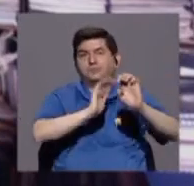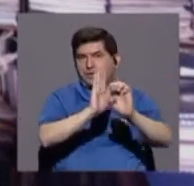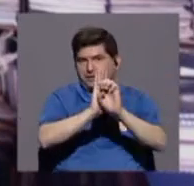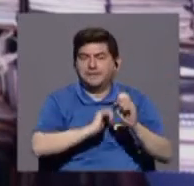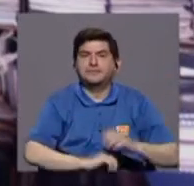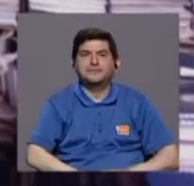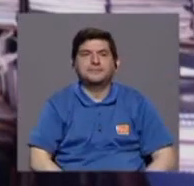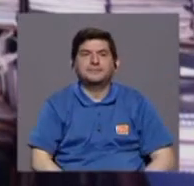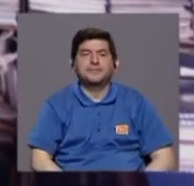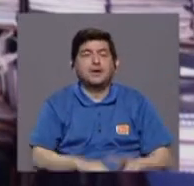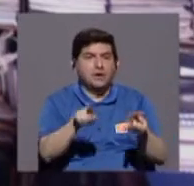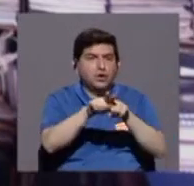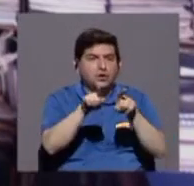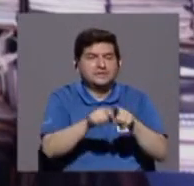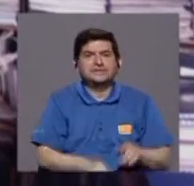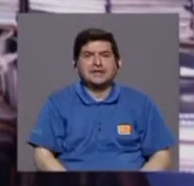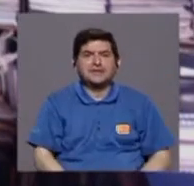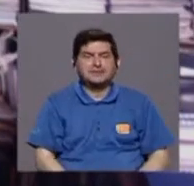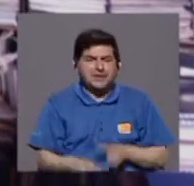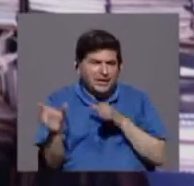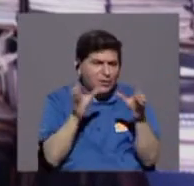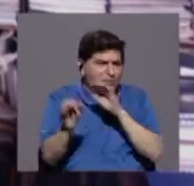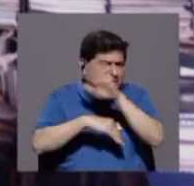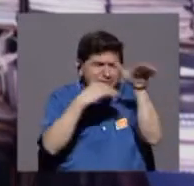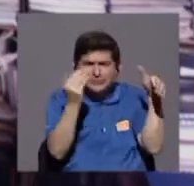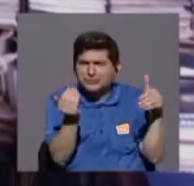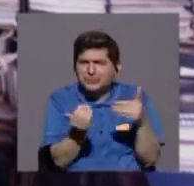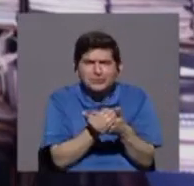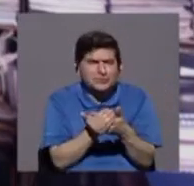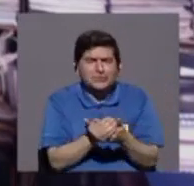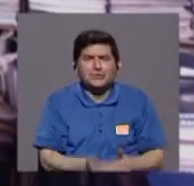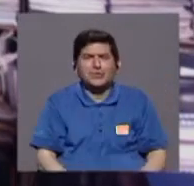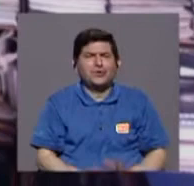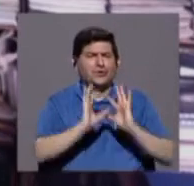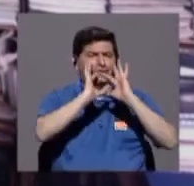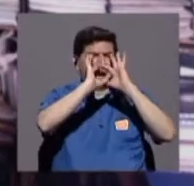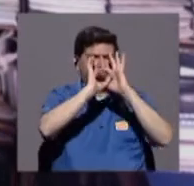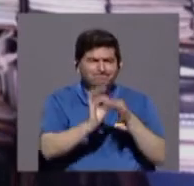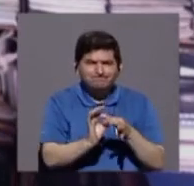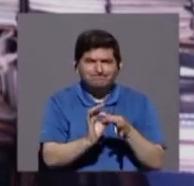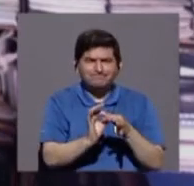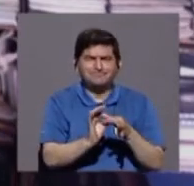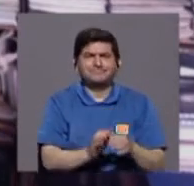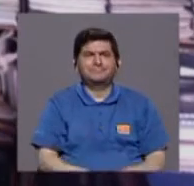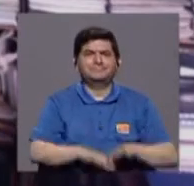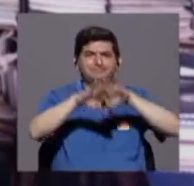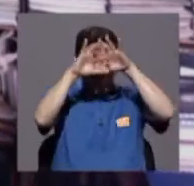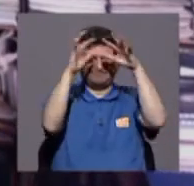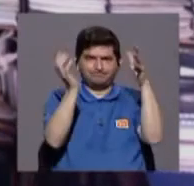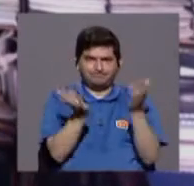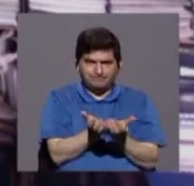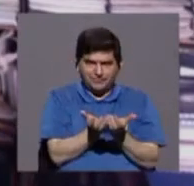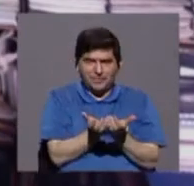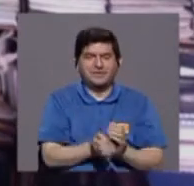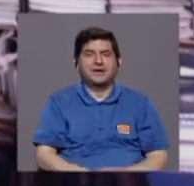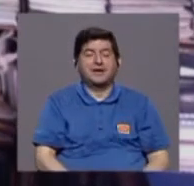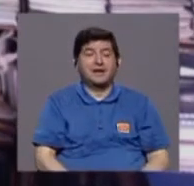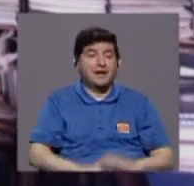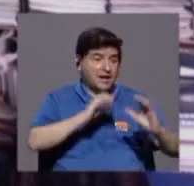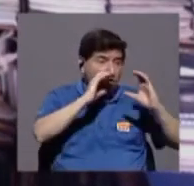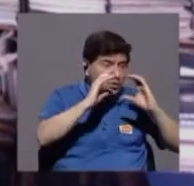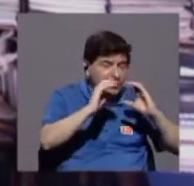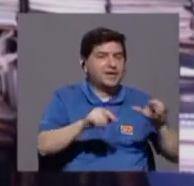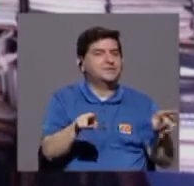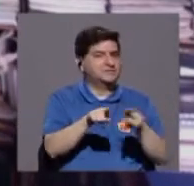revolución en el comercio, todo esto que tiene que ver con la globalización, las comunicaciones, todo